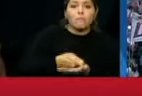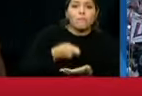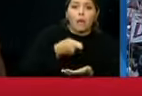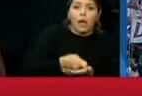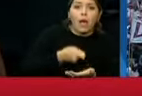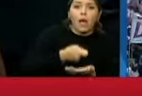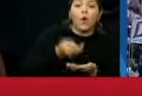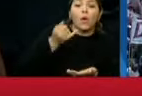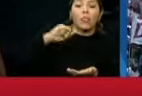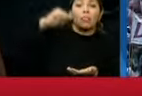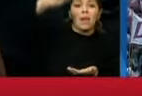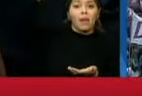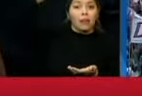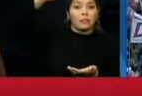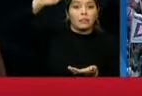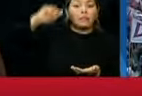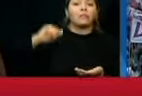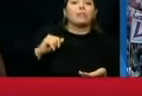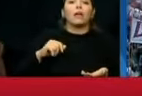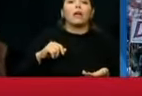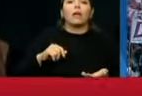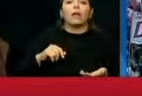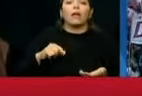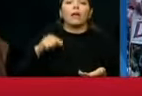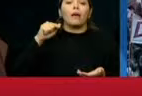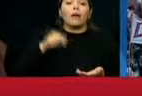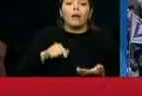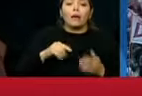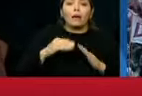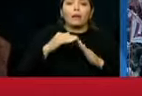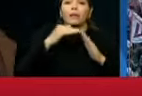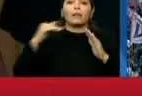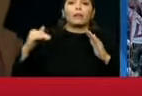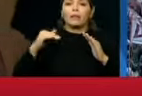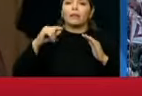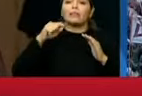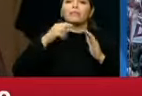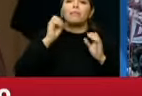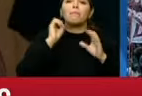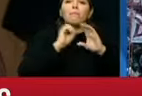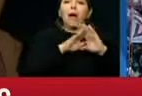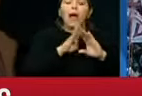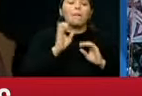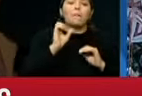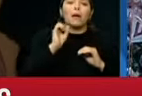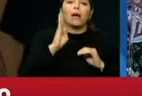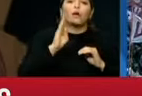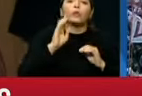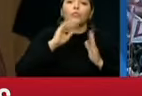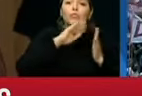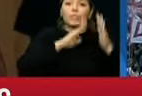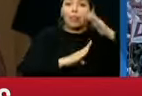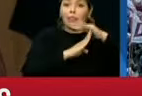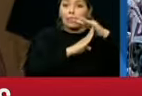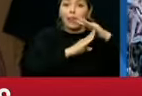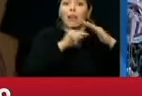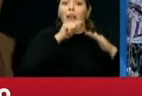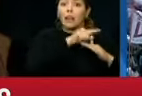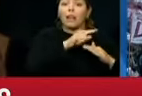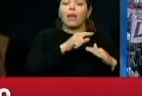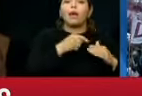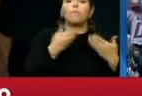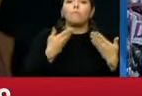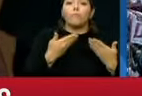Nada va a ocurrir, pero bueno, como mensaje sanitario, mejor es que uno, si tiene fiebre y está engripado, trate